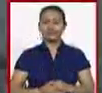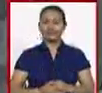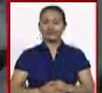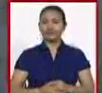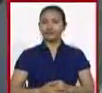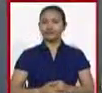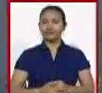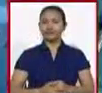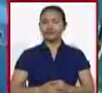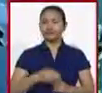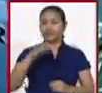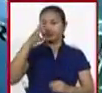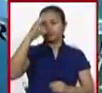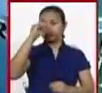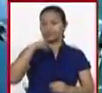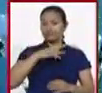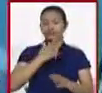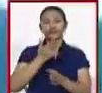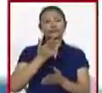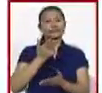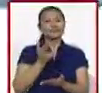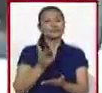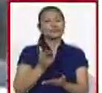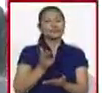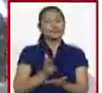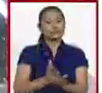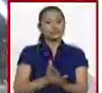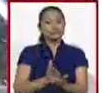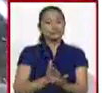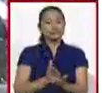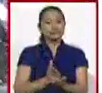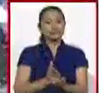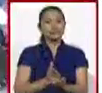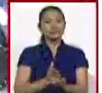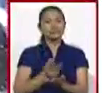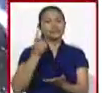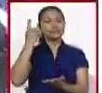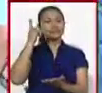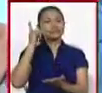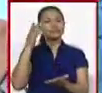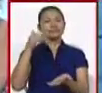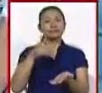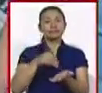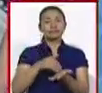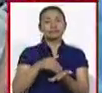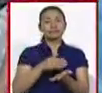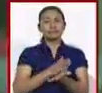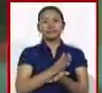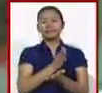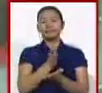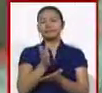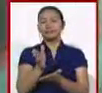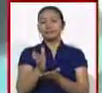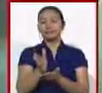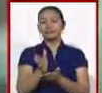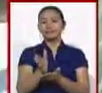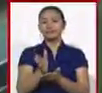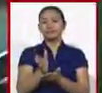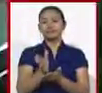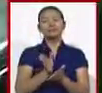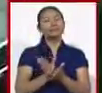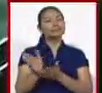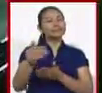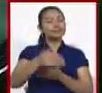Estaba él parado, había detenido momentáneamente para retomar la otra vía por un carril de